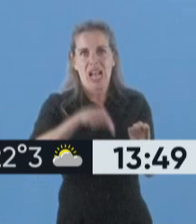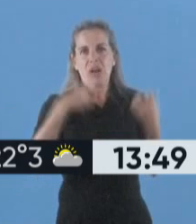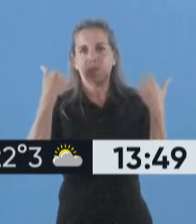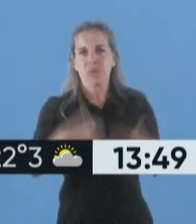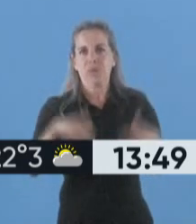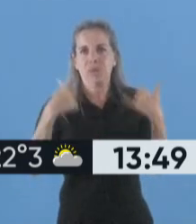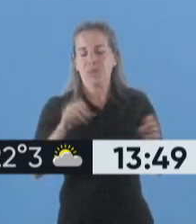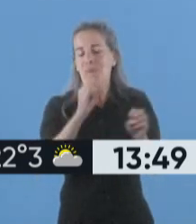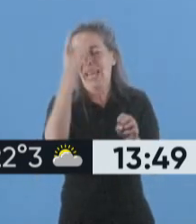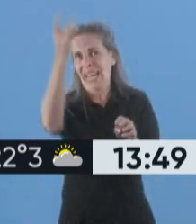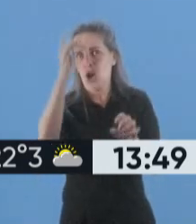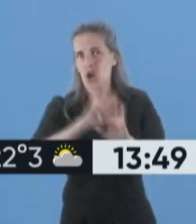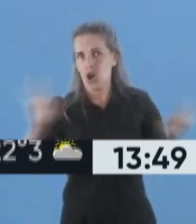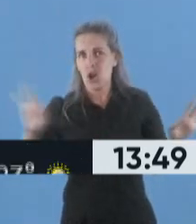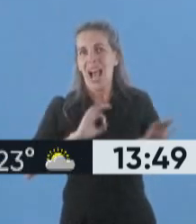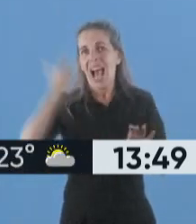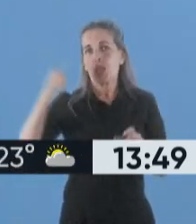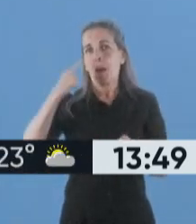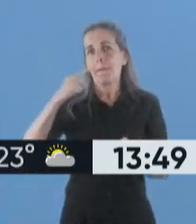año 1929.